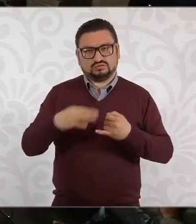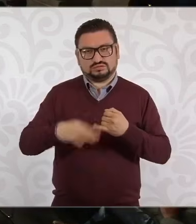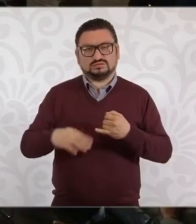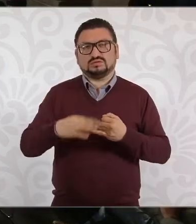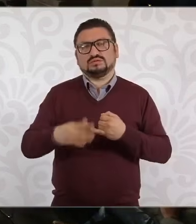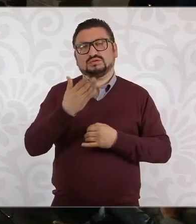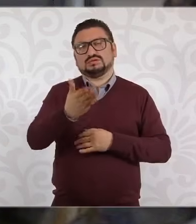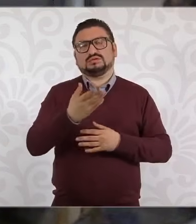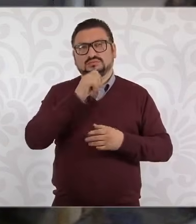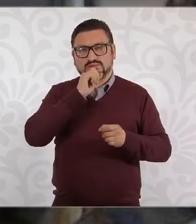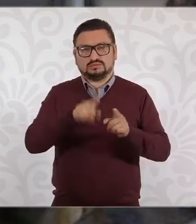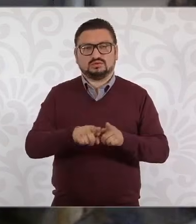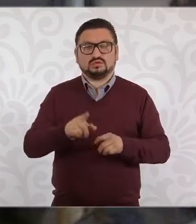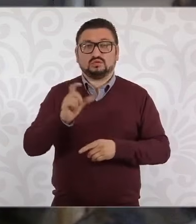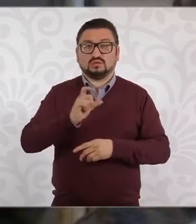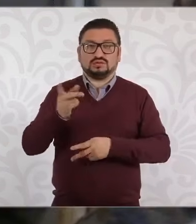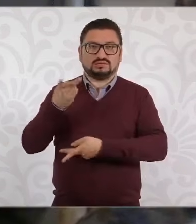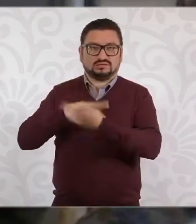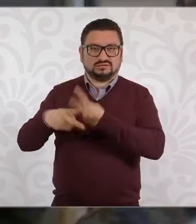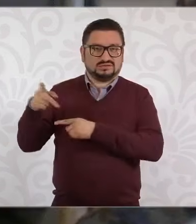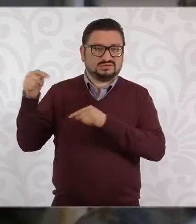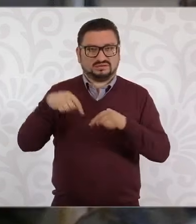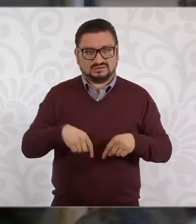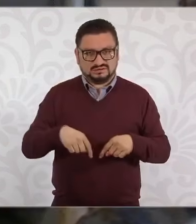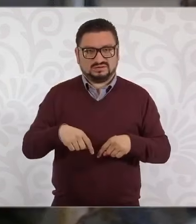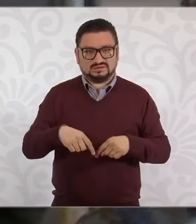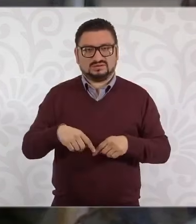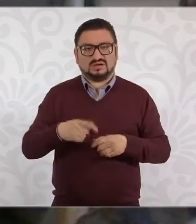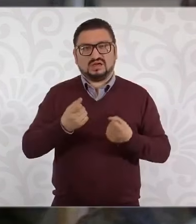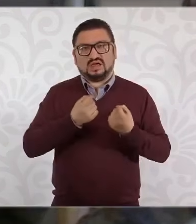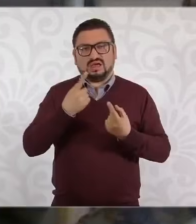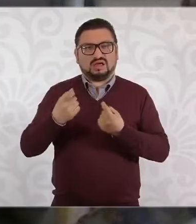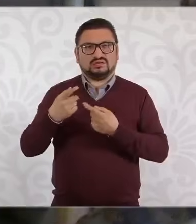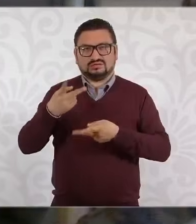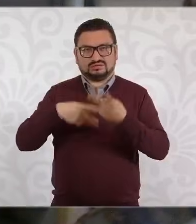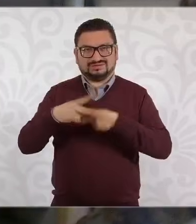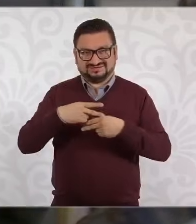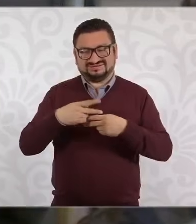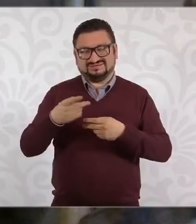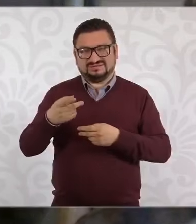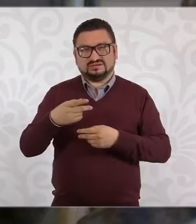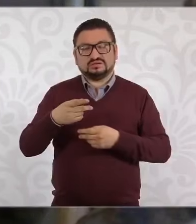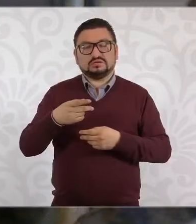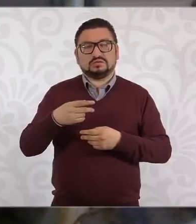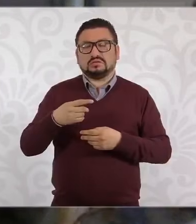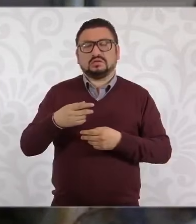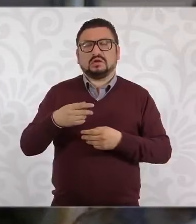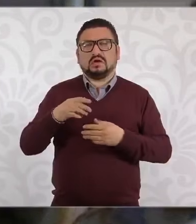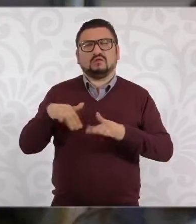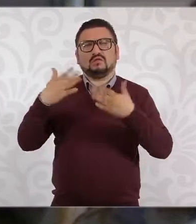pedirle también, cuando vengamos aquí nosotros a algunos de los que venimos de fuera de la mañanera, que no tenemos la